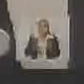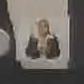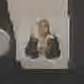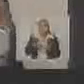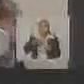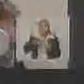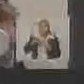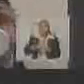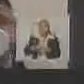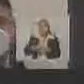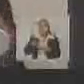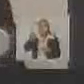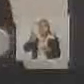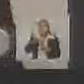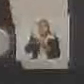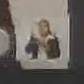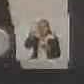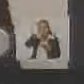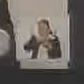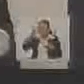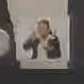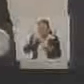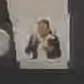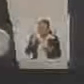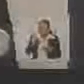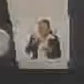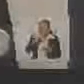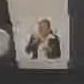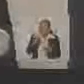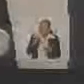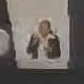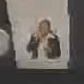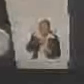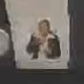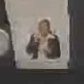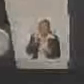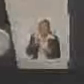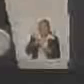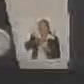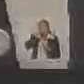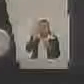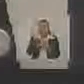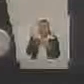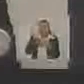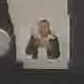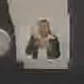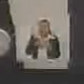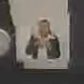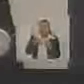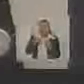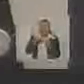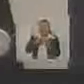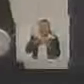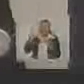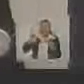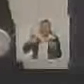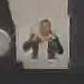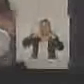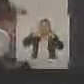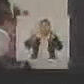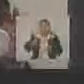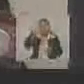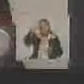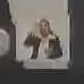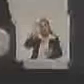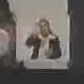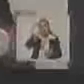no se revise todo lo que está en curso. Segundo, vamos a empoderar al ciudadano para revisar absolutamente todos los actos de gobierno que van a